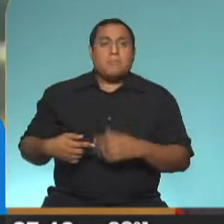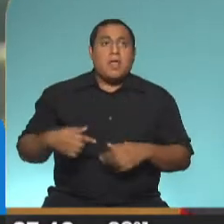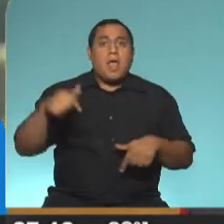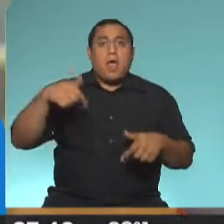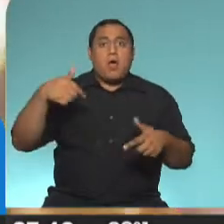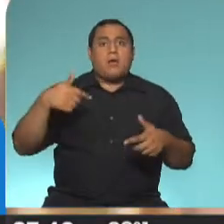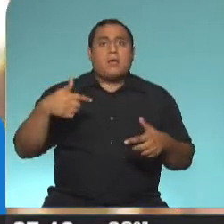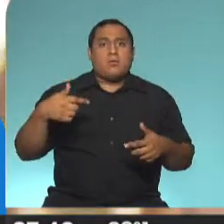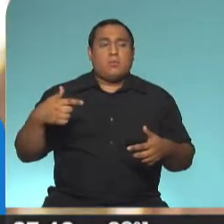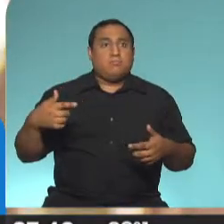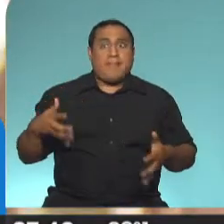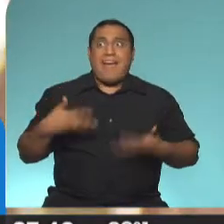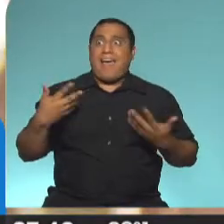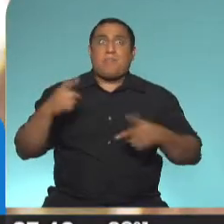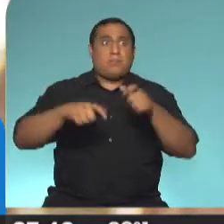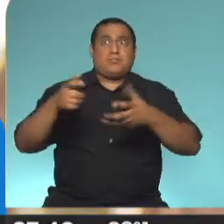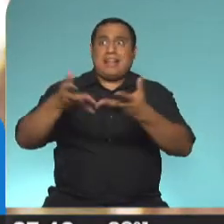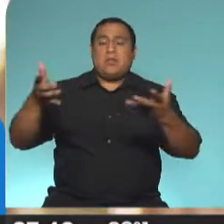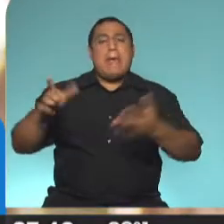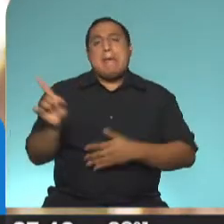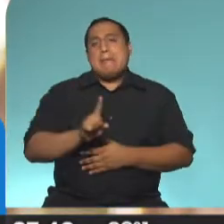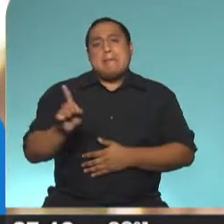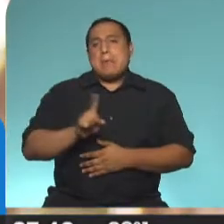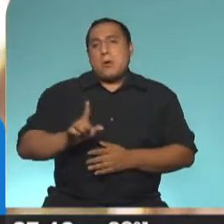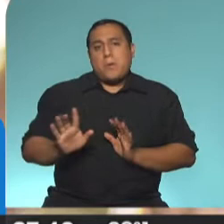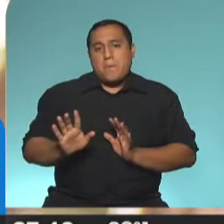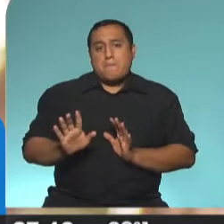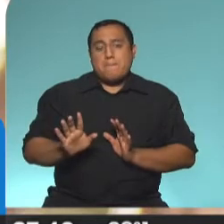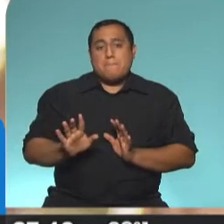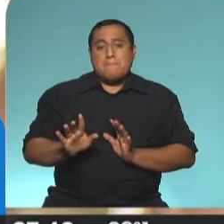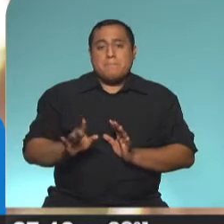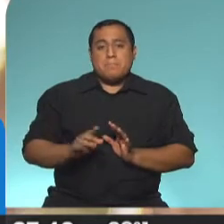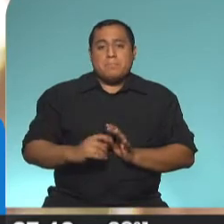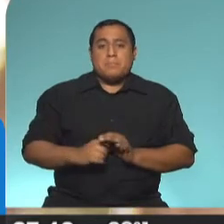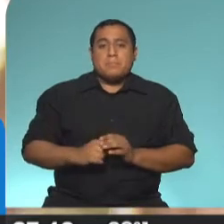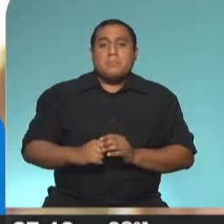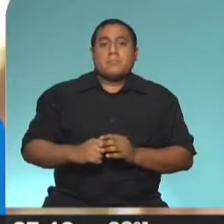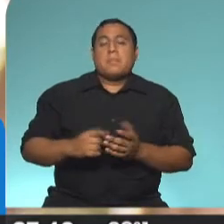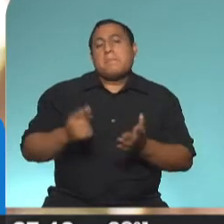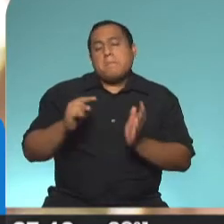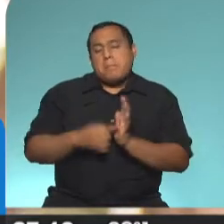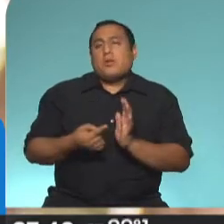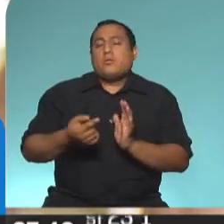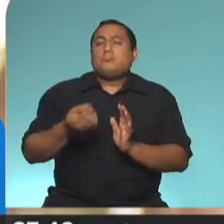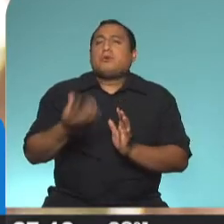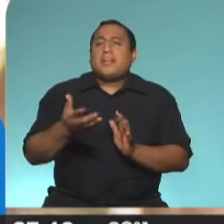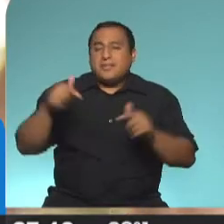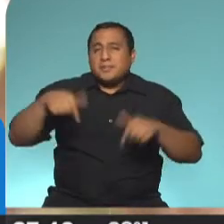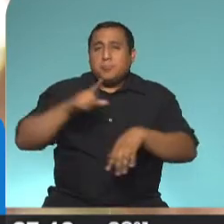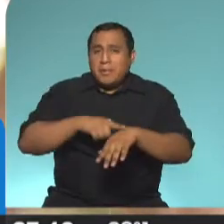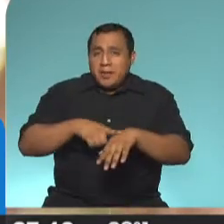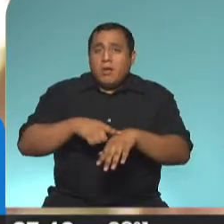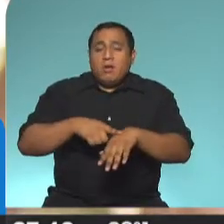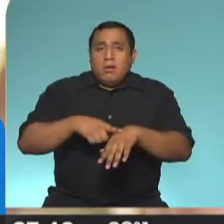poco desalentador para los vecinos y vecinas de la ciudad, porque en un momento justamente en donde se